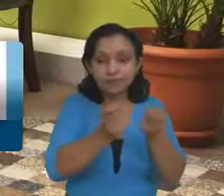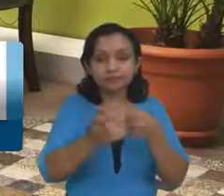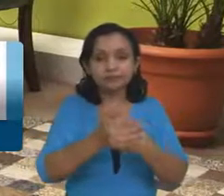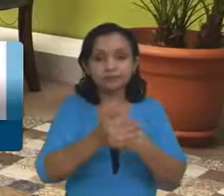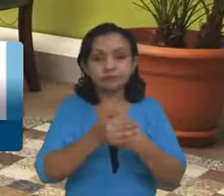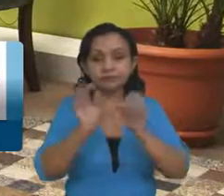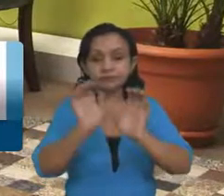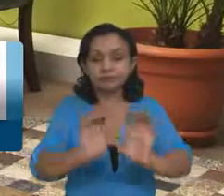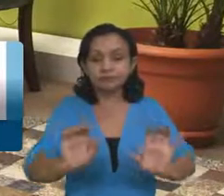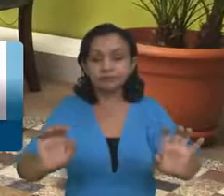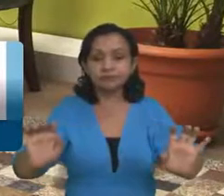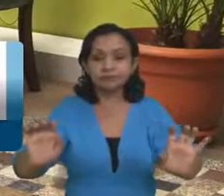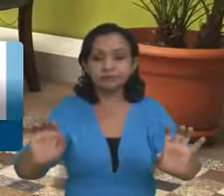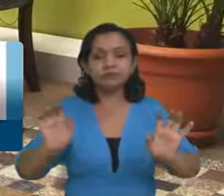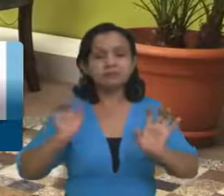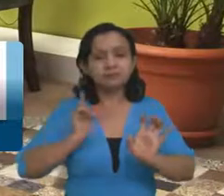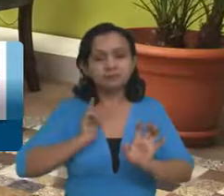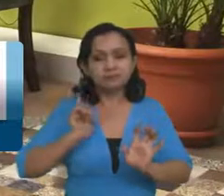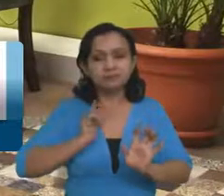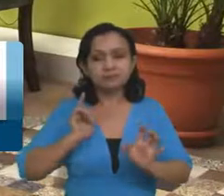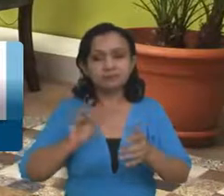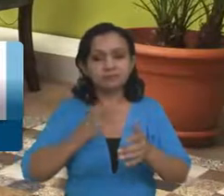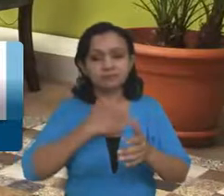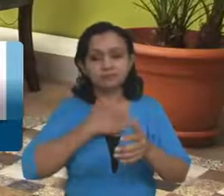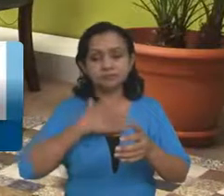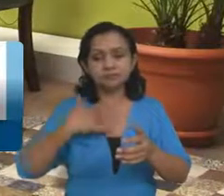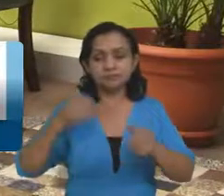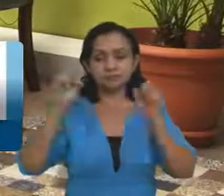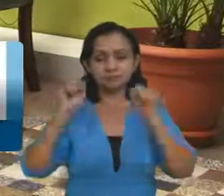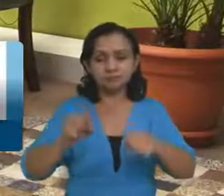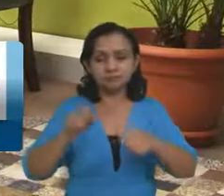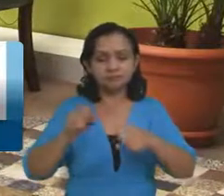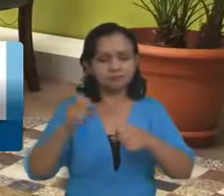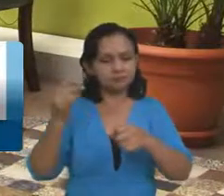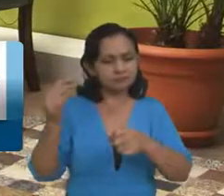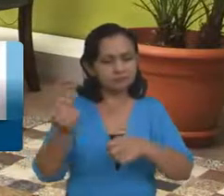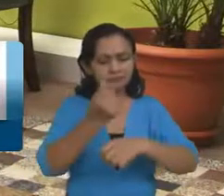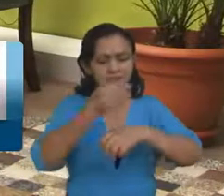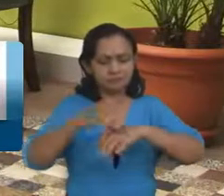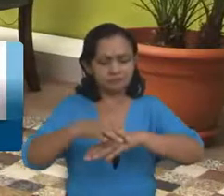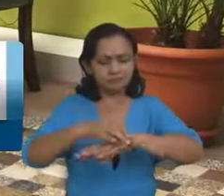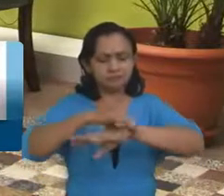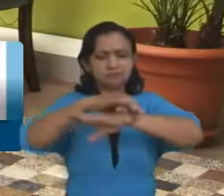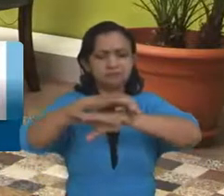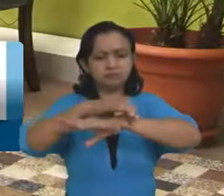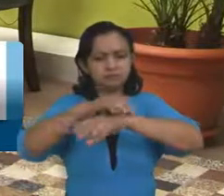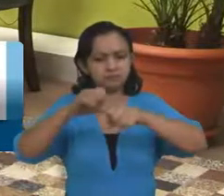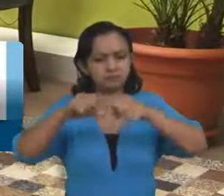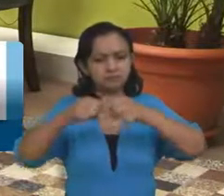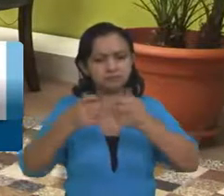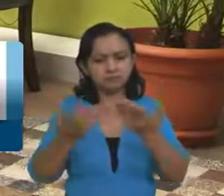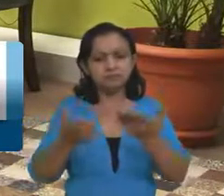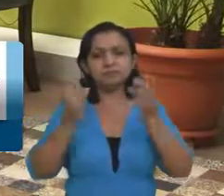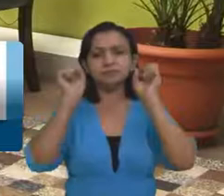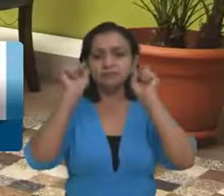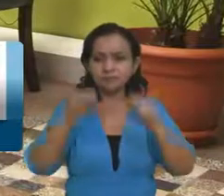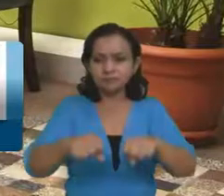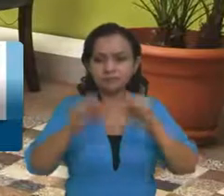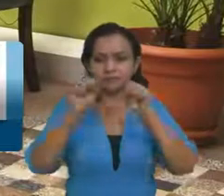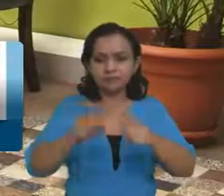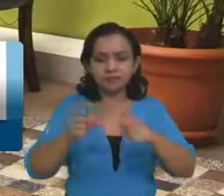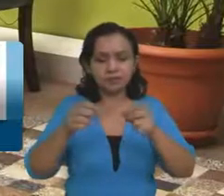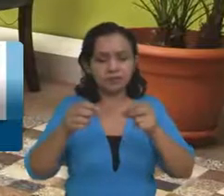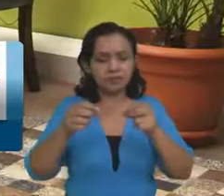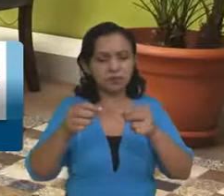niños en realidad pues tienen mejor capacidad de recuperación, tienen la capacidad de que su